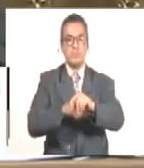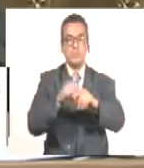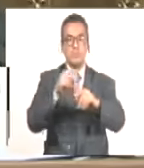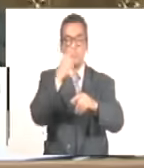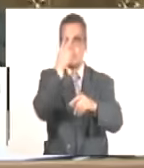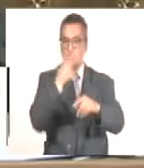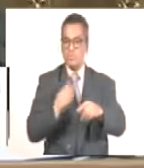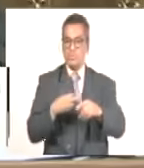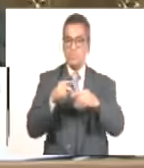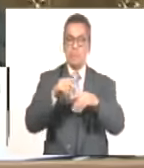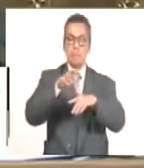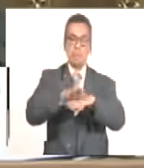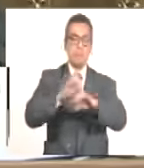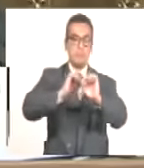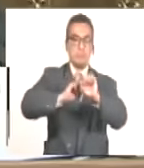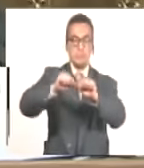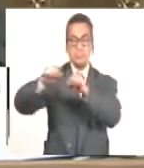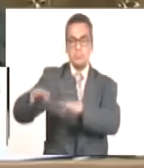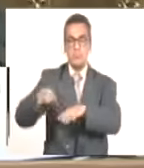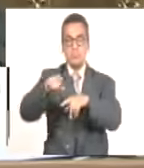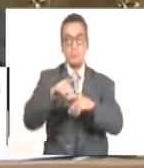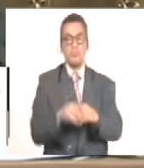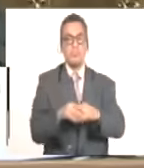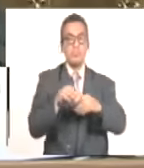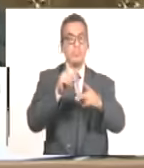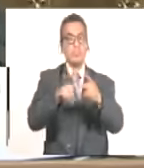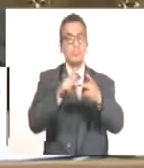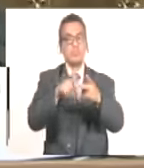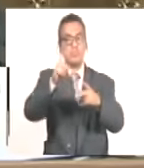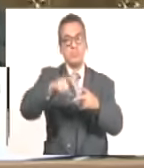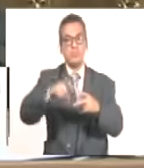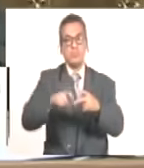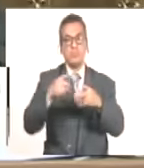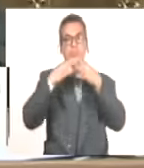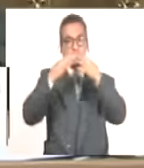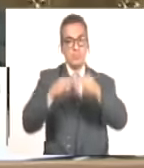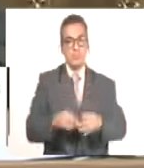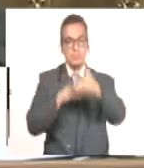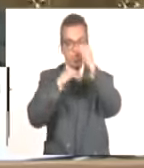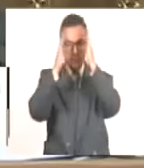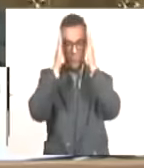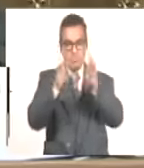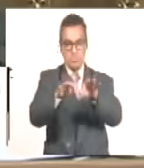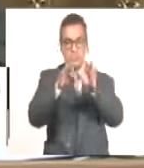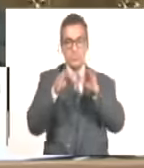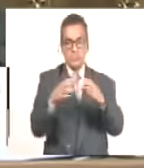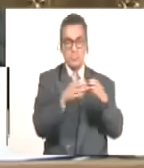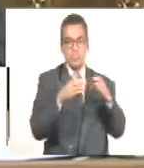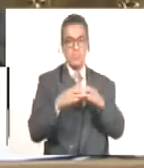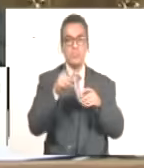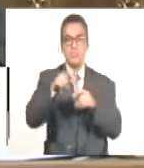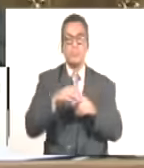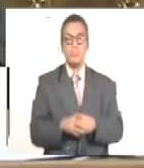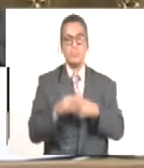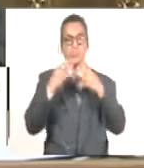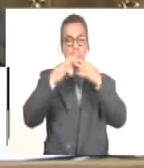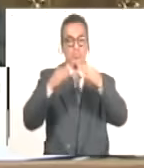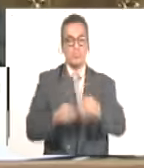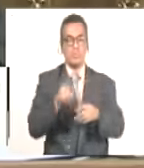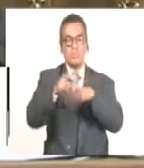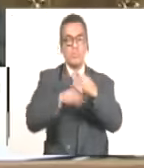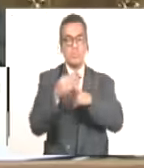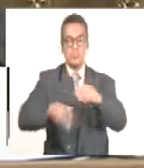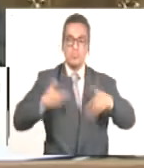extrema o en situación de abandono. En tal sentido, tomará las medidas necesarias para asegurar la atención especial a estos grupos vulnerables, garantizando así